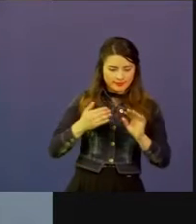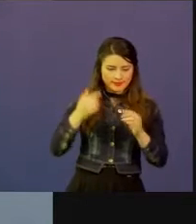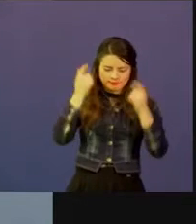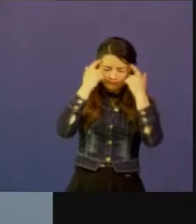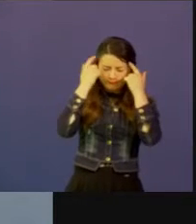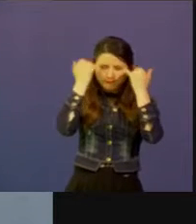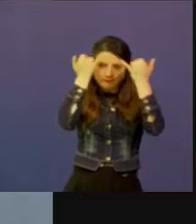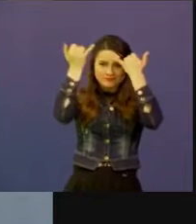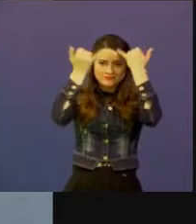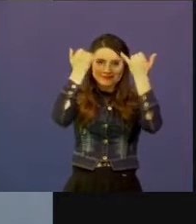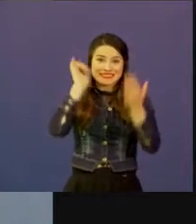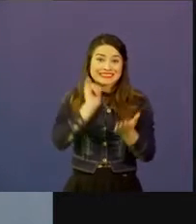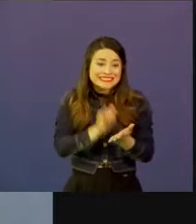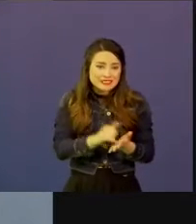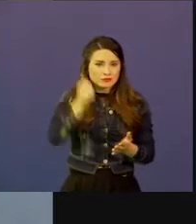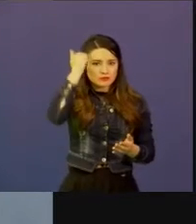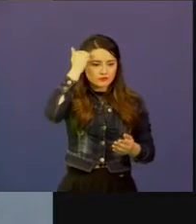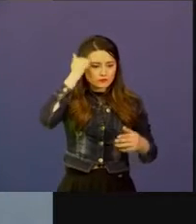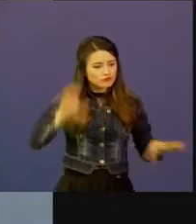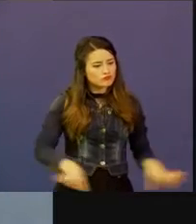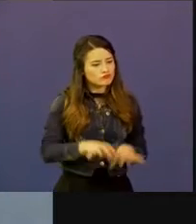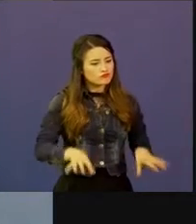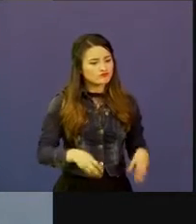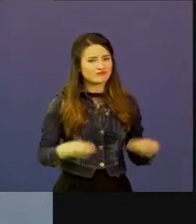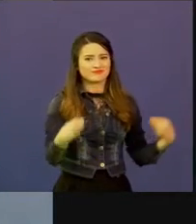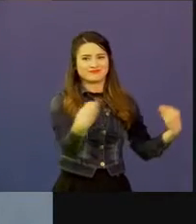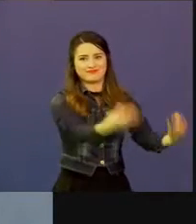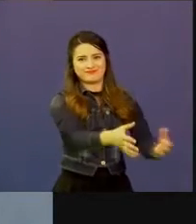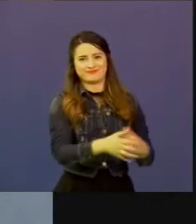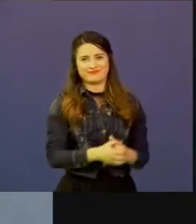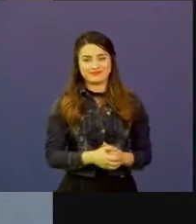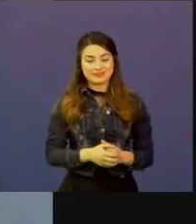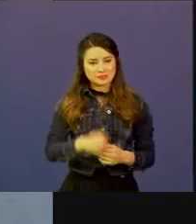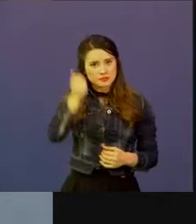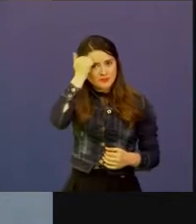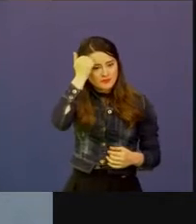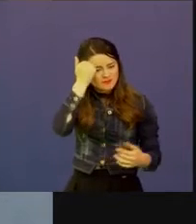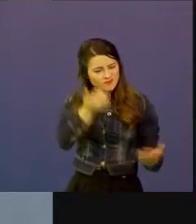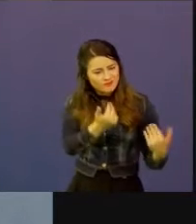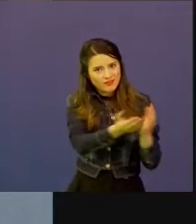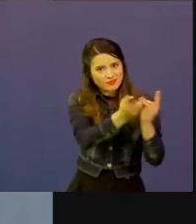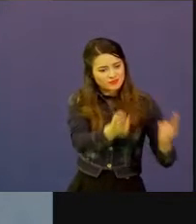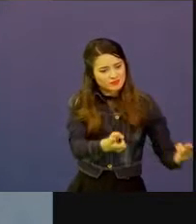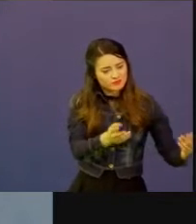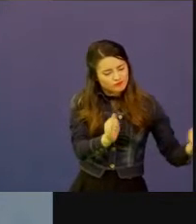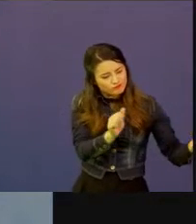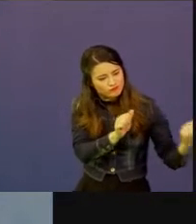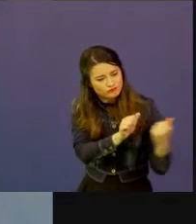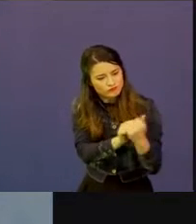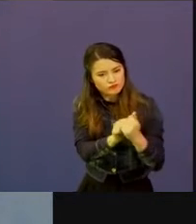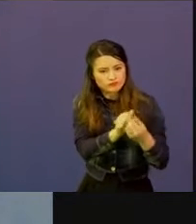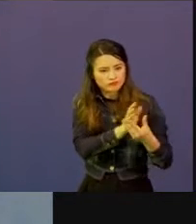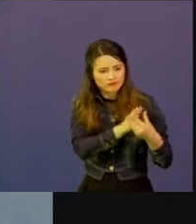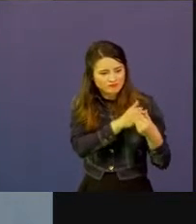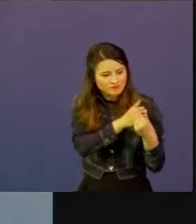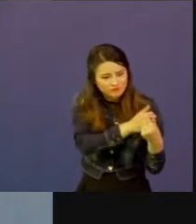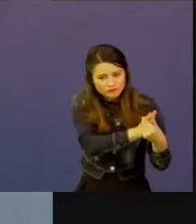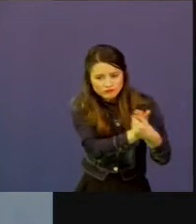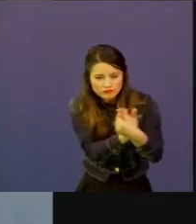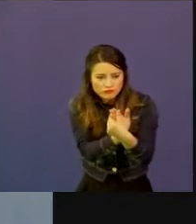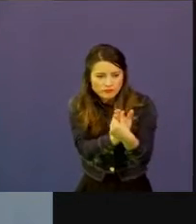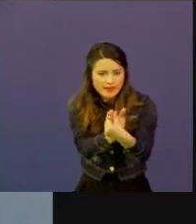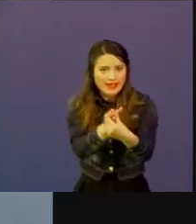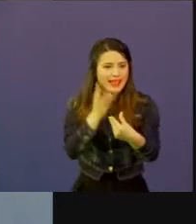Entonces, la idea es que el profesor trabaje de la mano con sus estudiantes, los guíe, los oriente, les contribuya a desarrollar esas